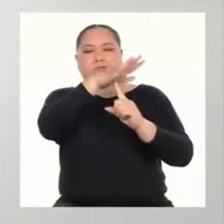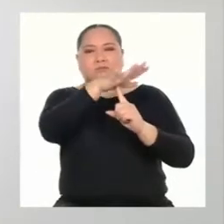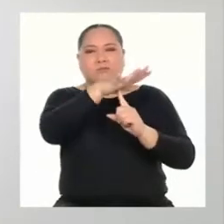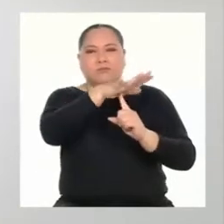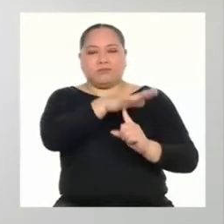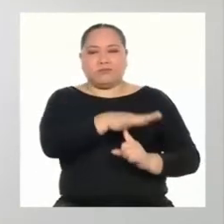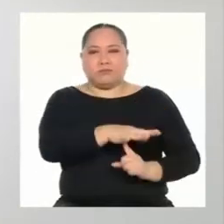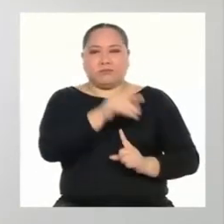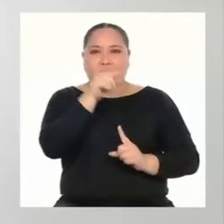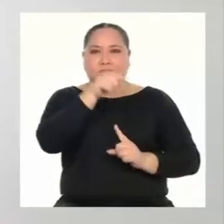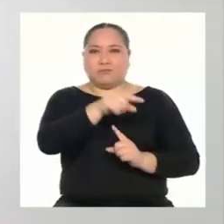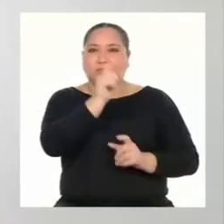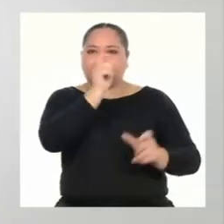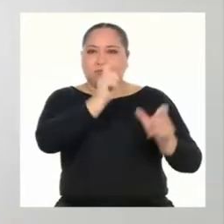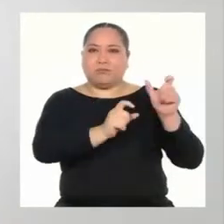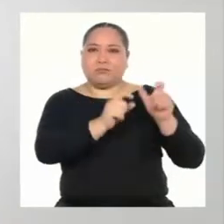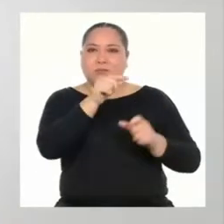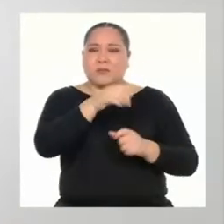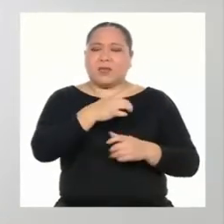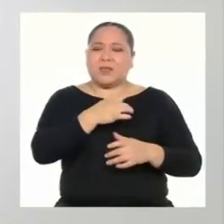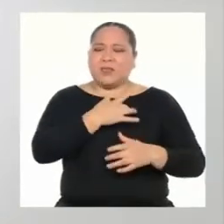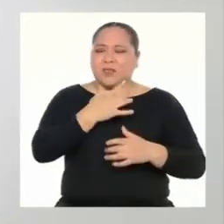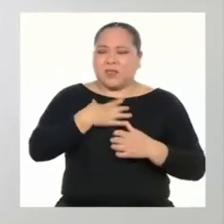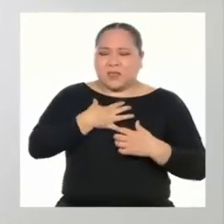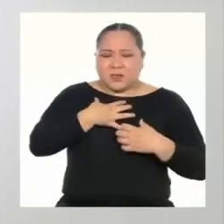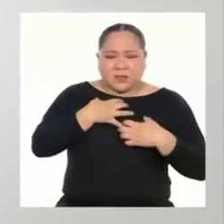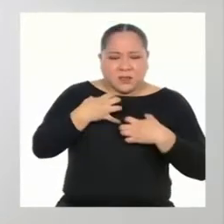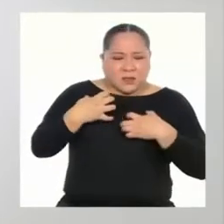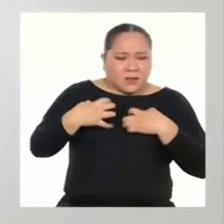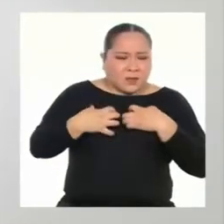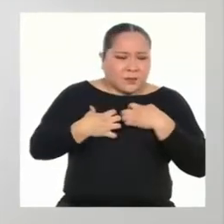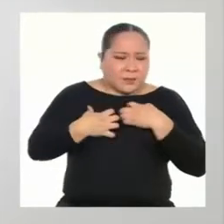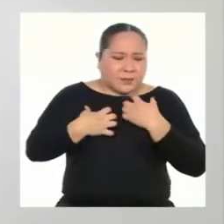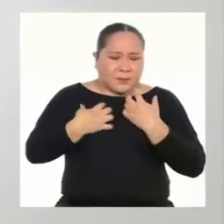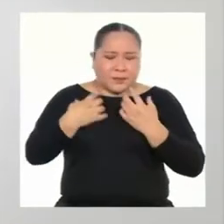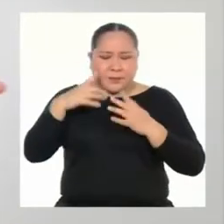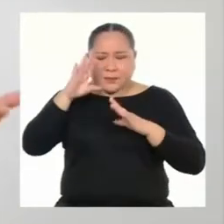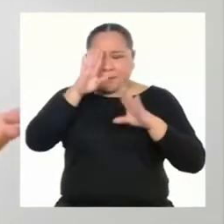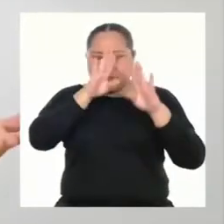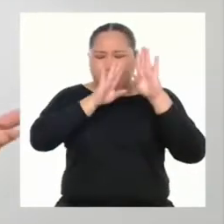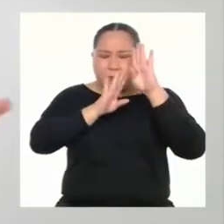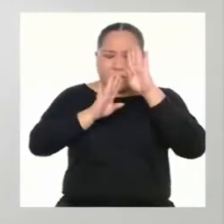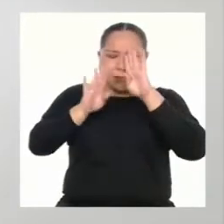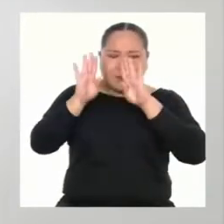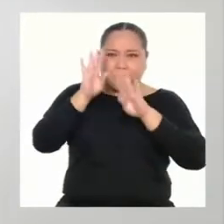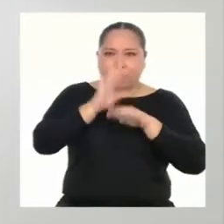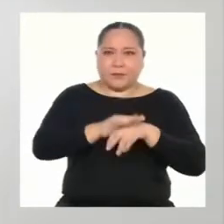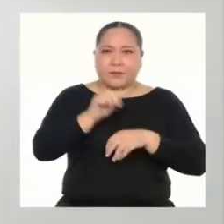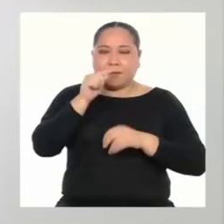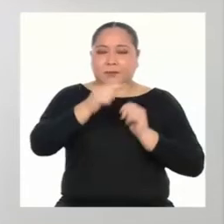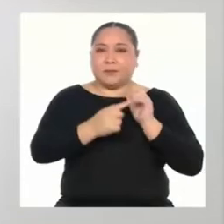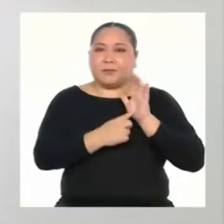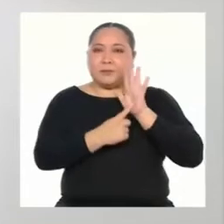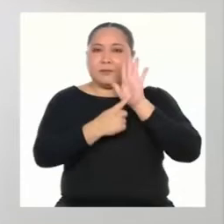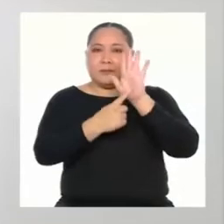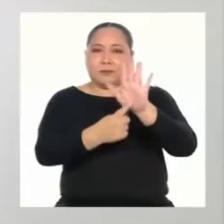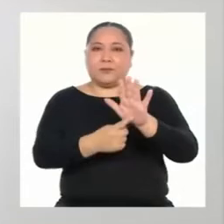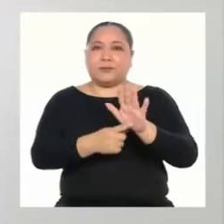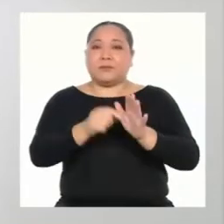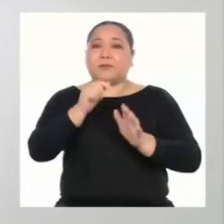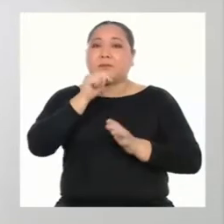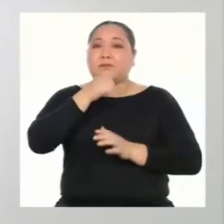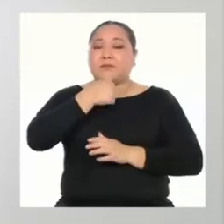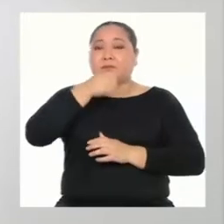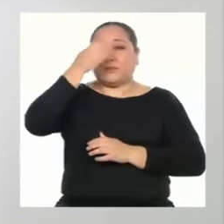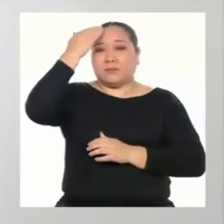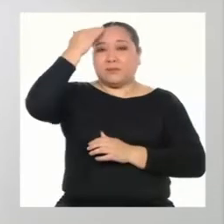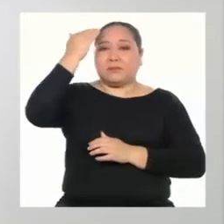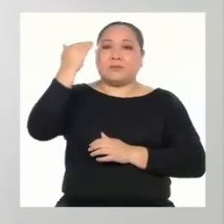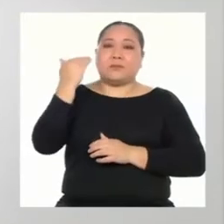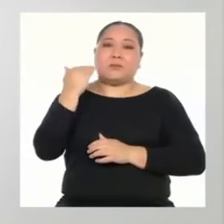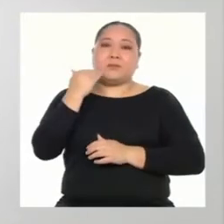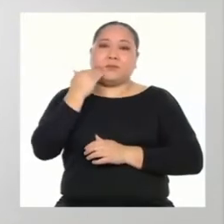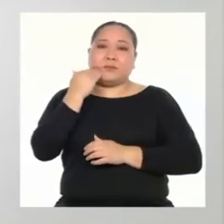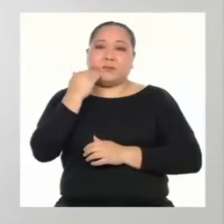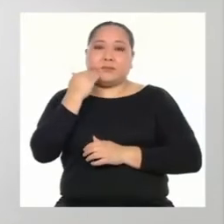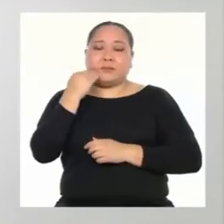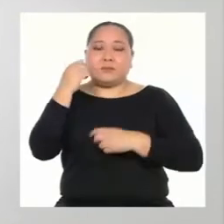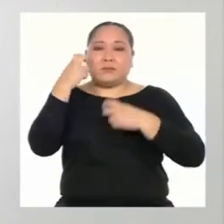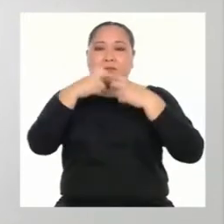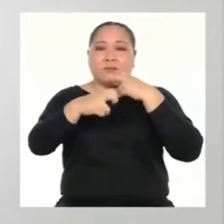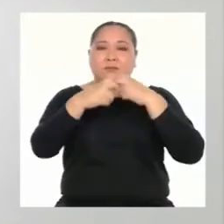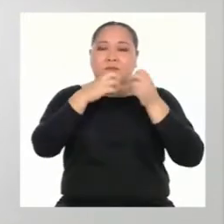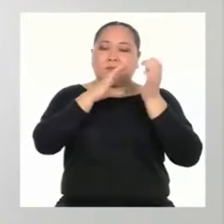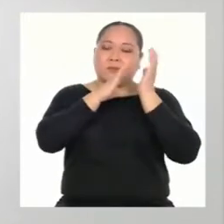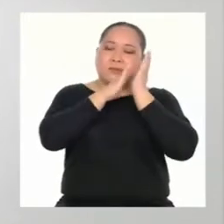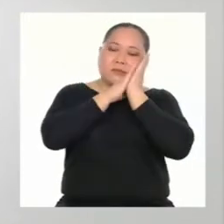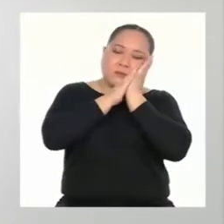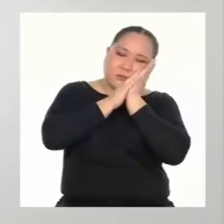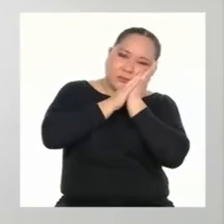de violencia, quienes sienten angustia y ansiedad, las cuales pueden manifestarse en dolores de cabeza, problemas